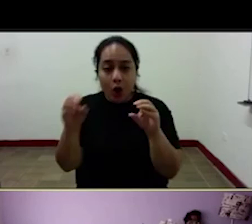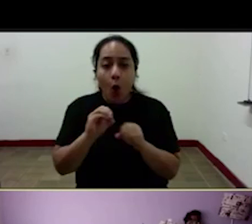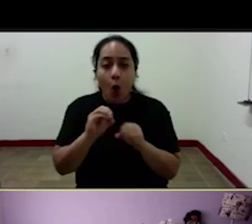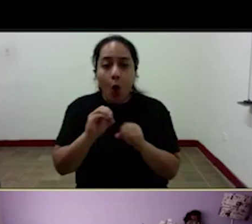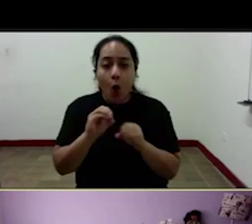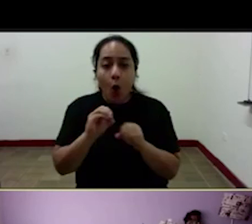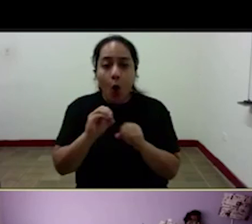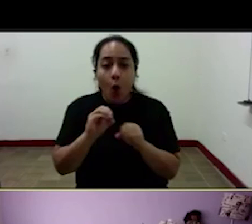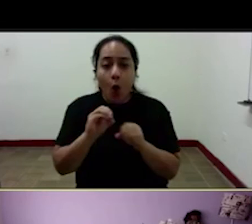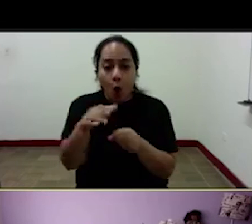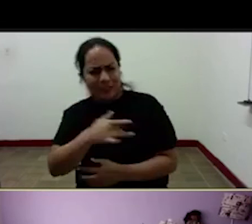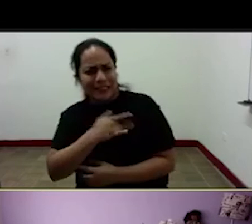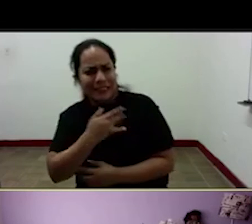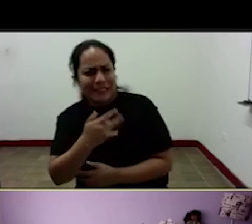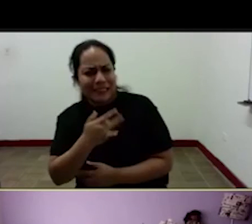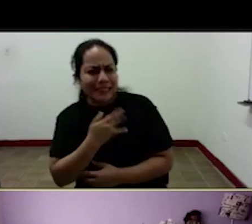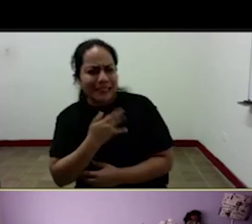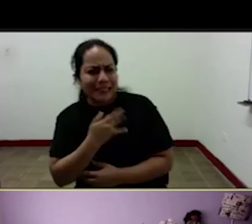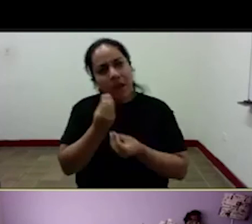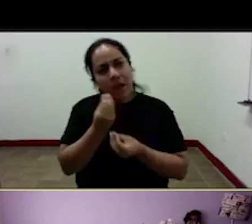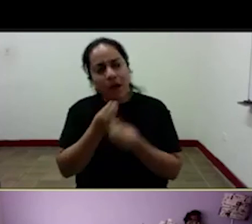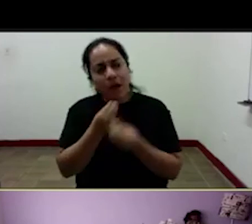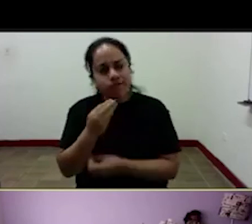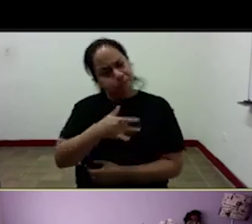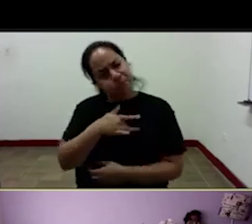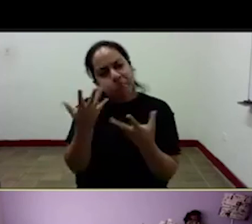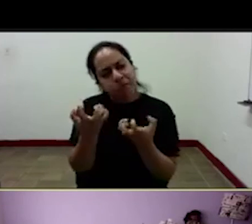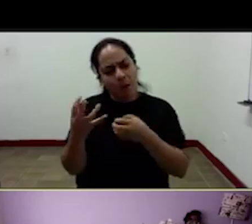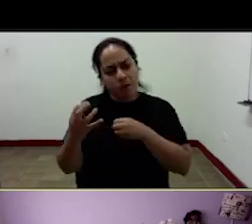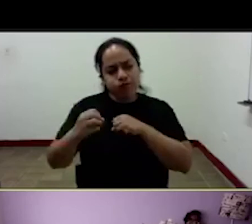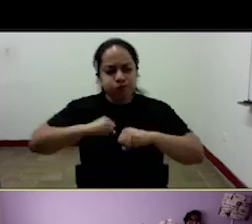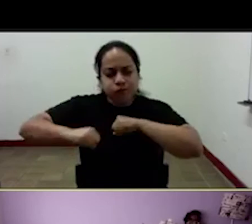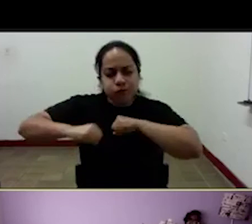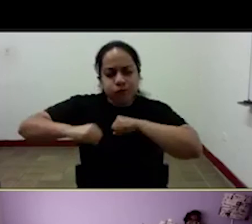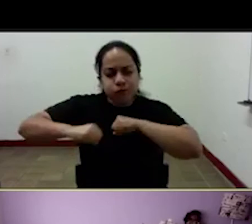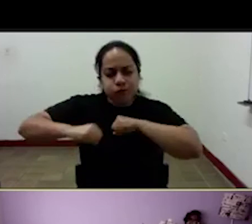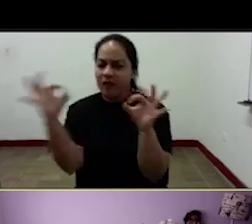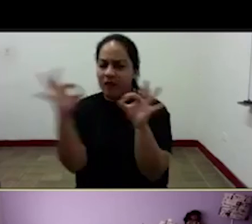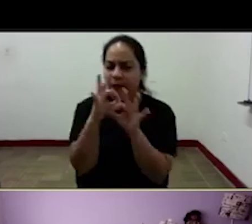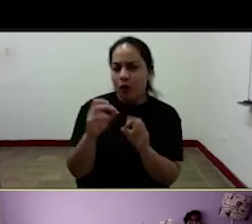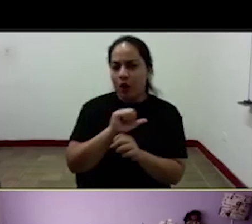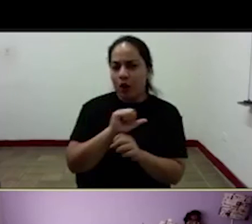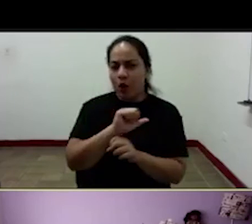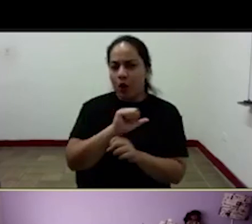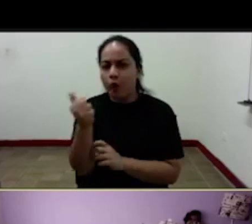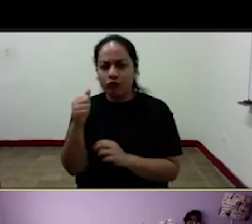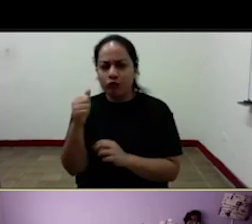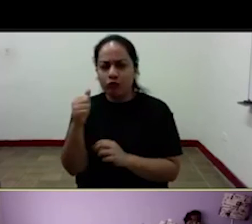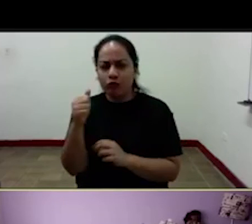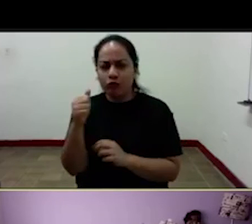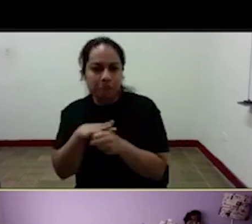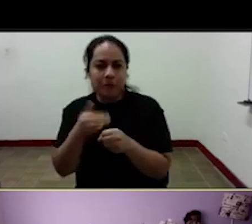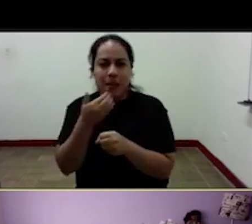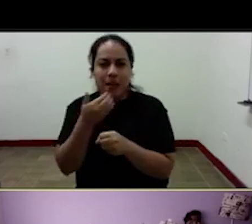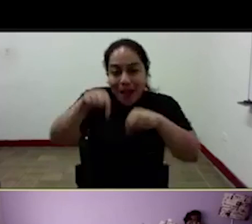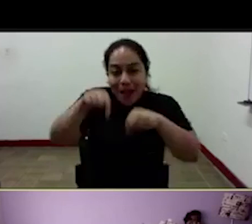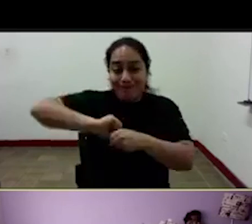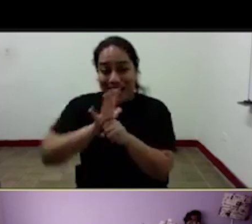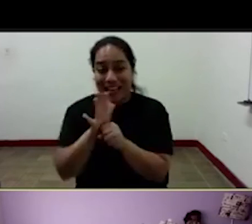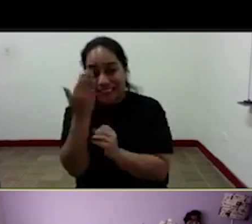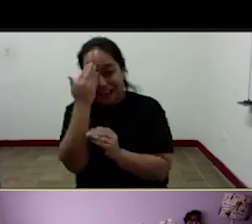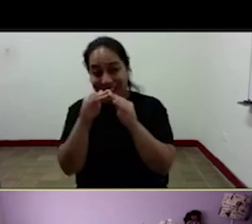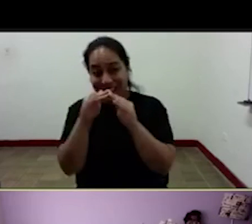generado el tener, generar nuevos enfoques en tu producción, este confinamiento y esta pandemia.